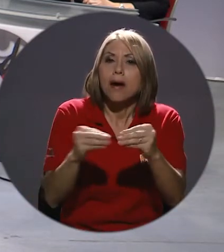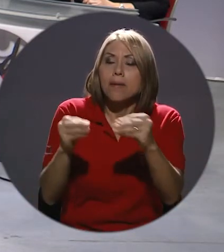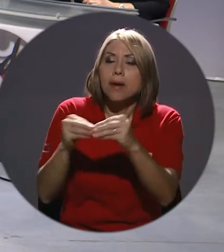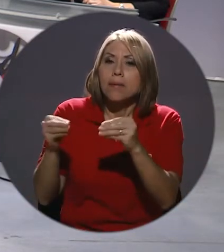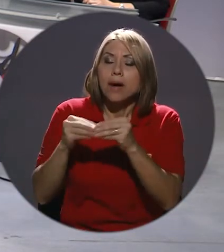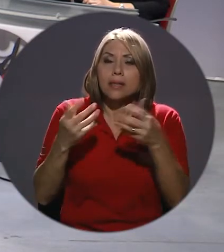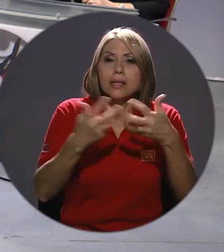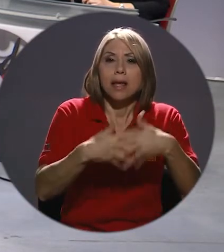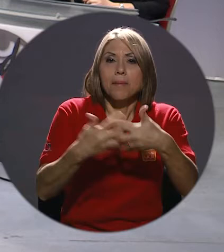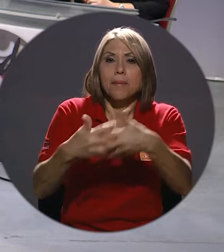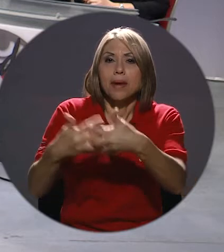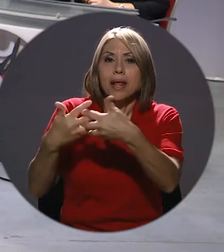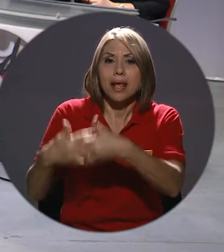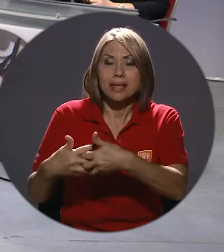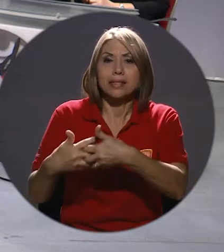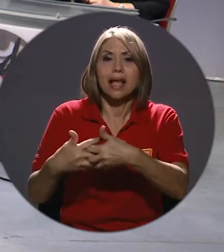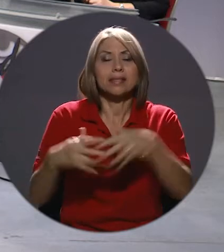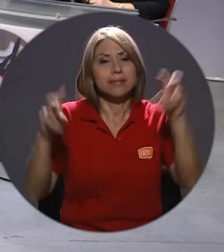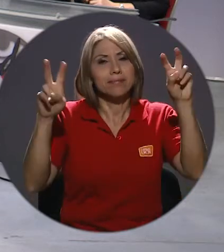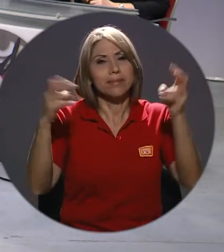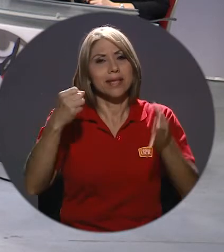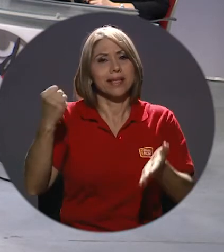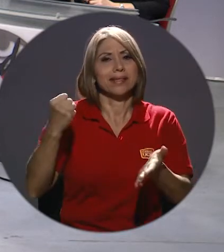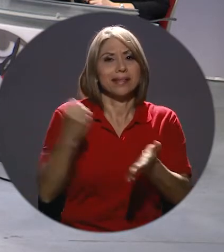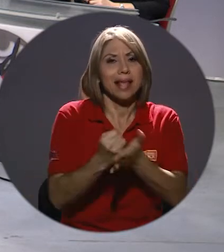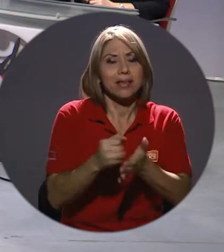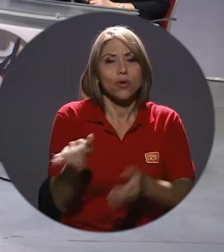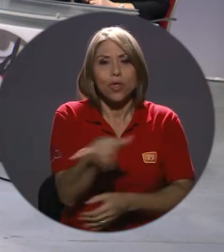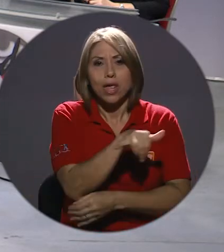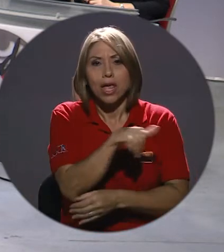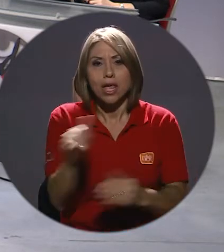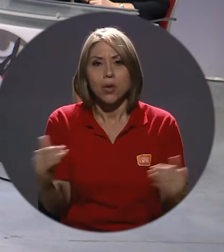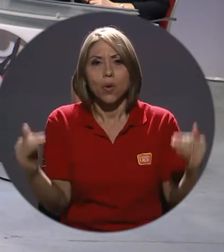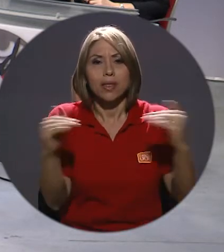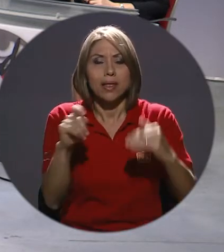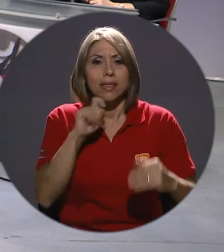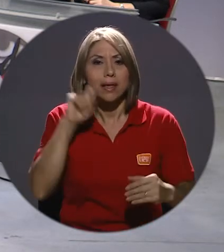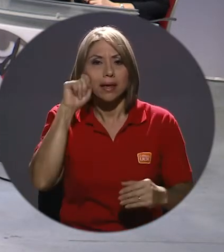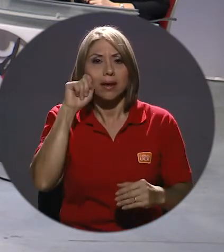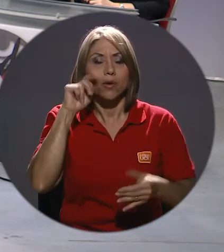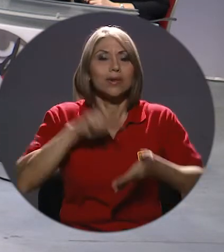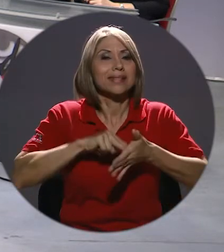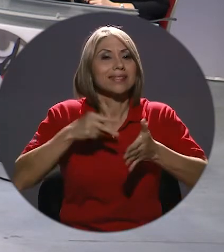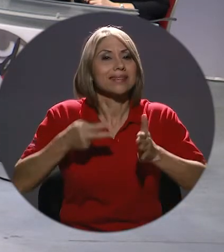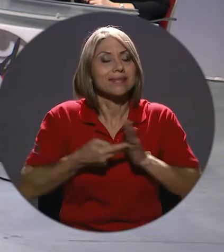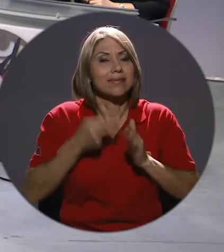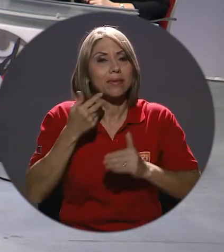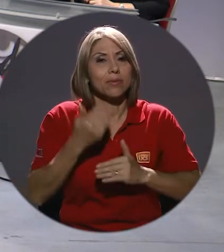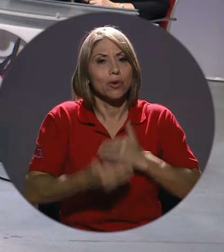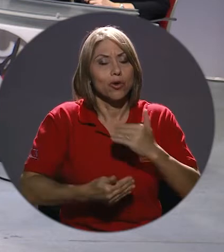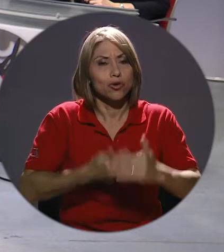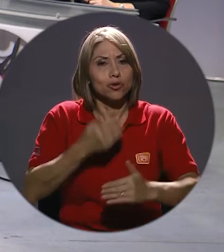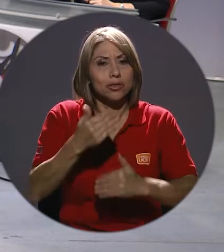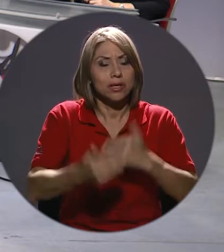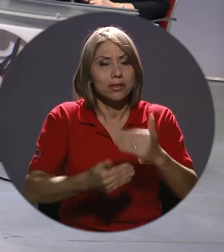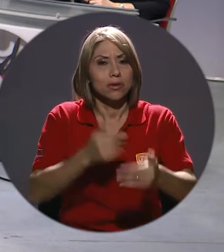empresas se matriculen con el sello de igualdad de género, que implica todo un proceso de